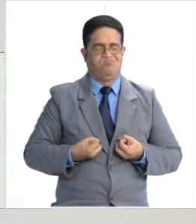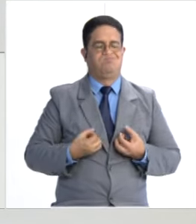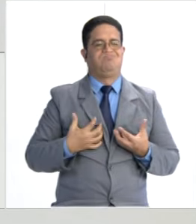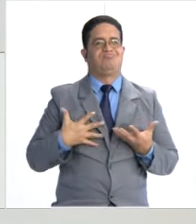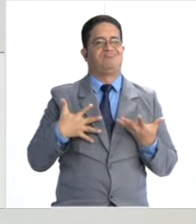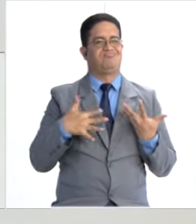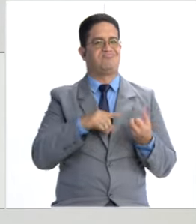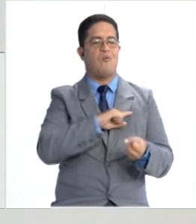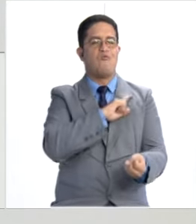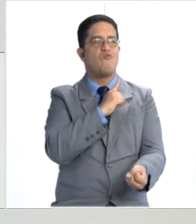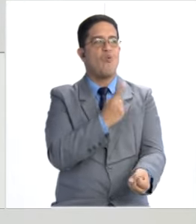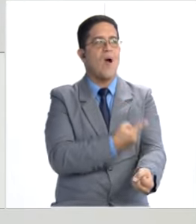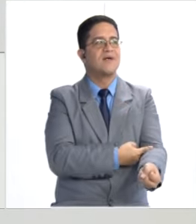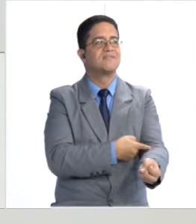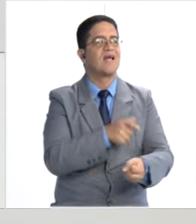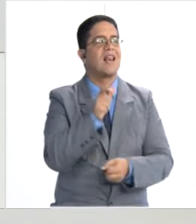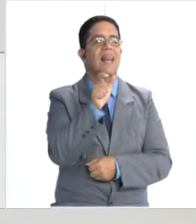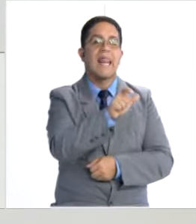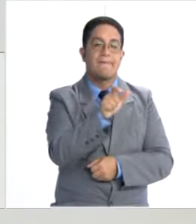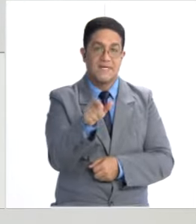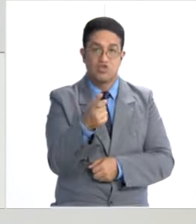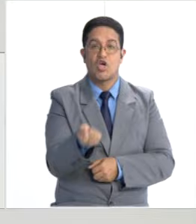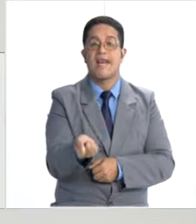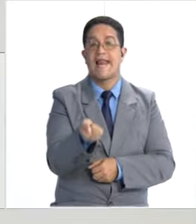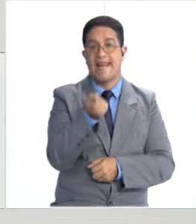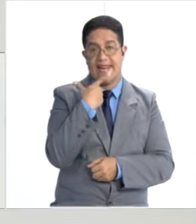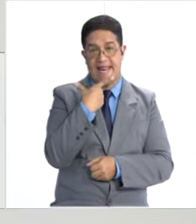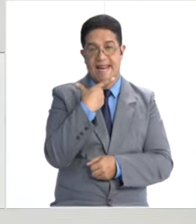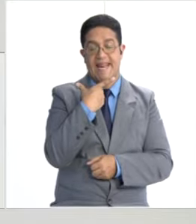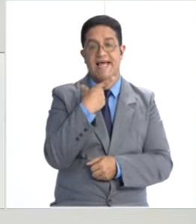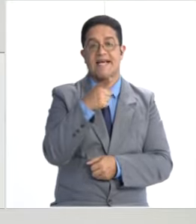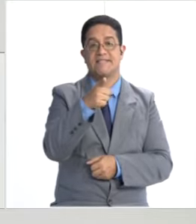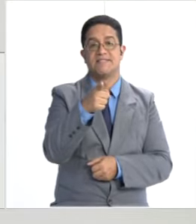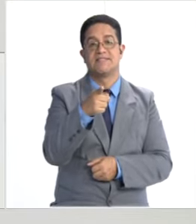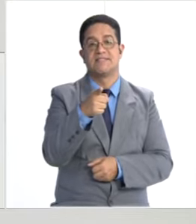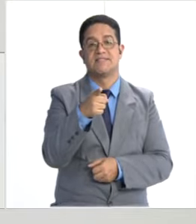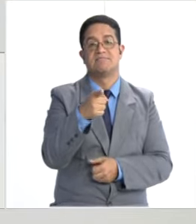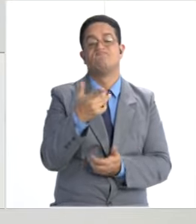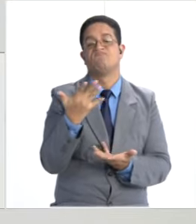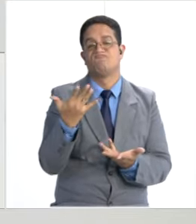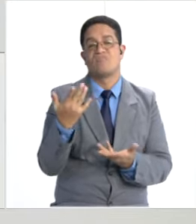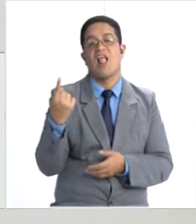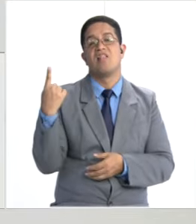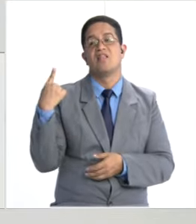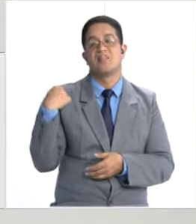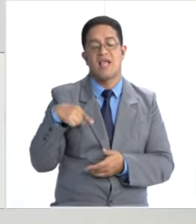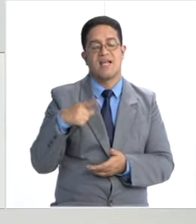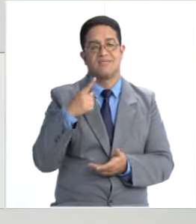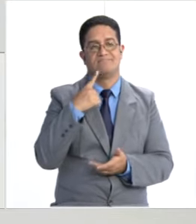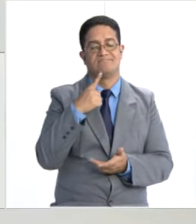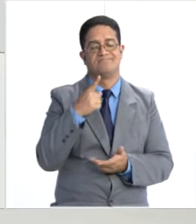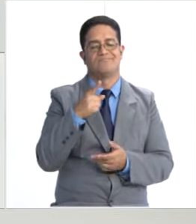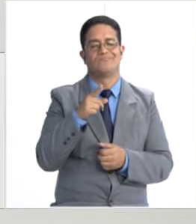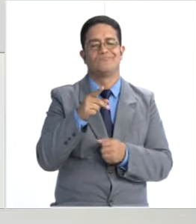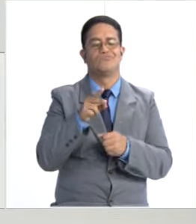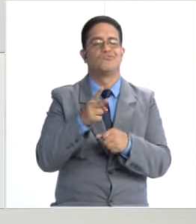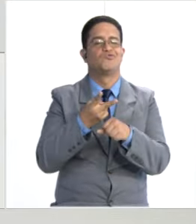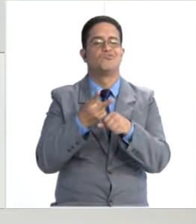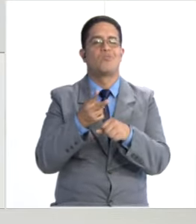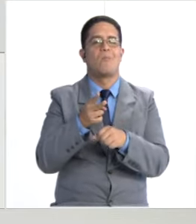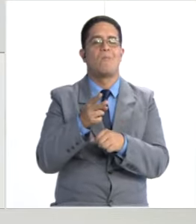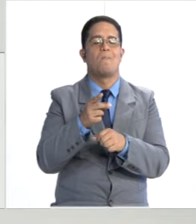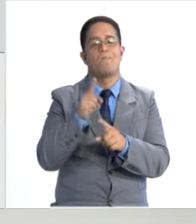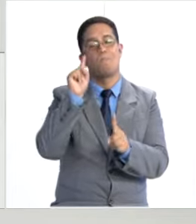La persona que lo consume, o sea, el paciente que lo está consumiendo, pues tiene como una acción dual, ¿no? Porque aparte de suplir